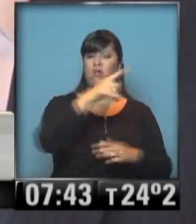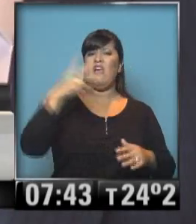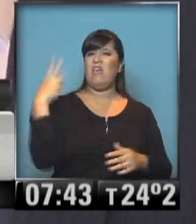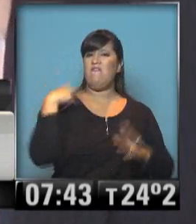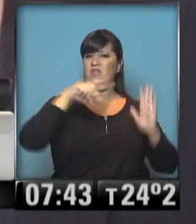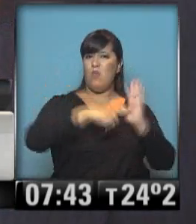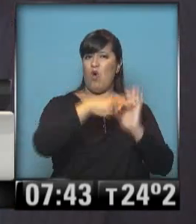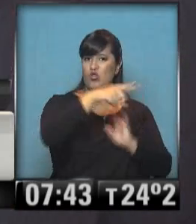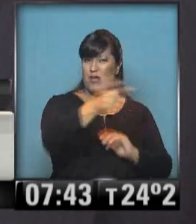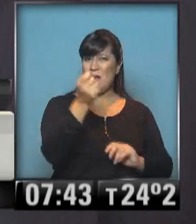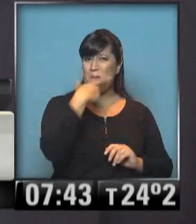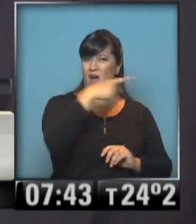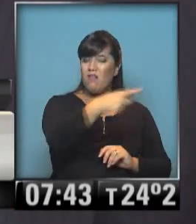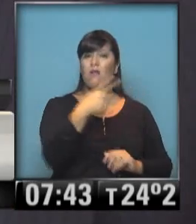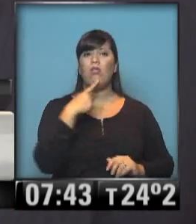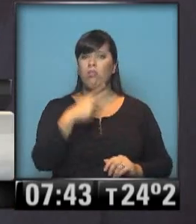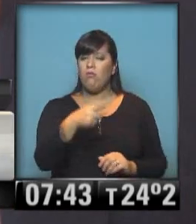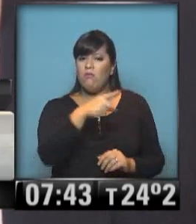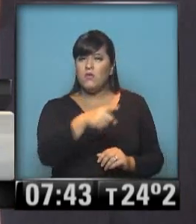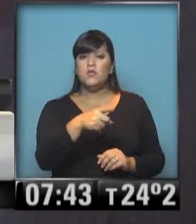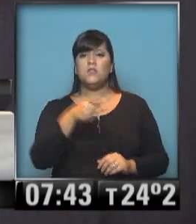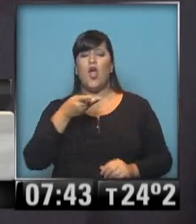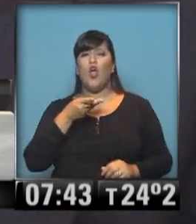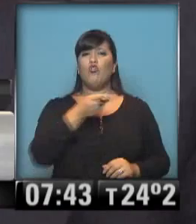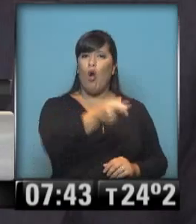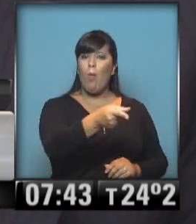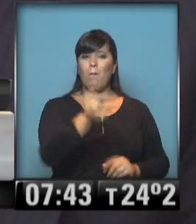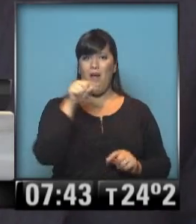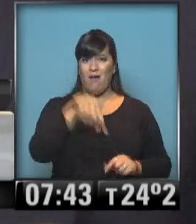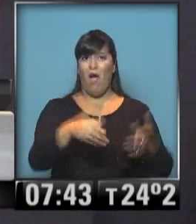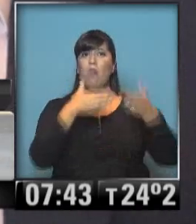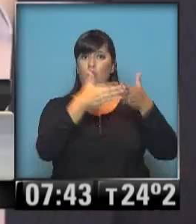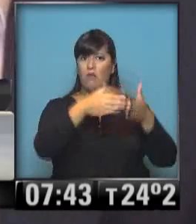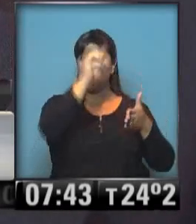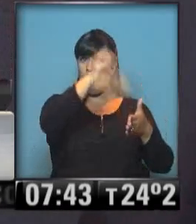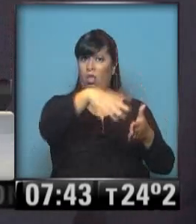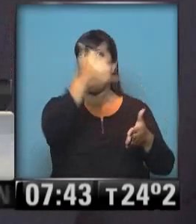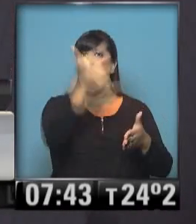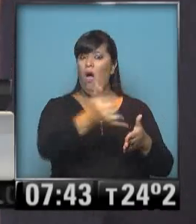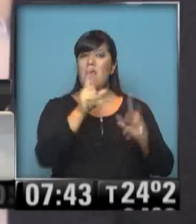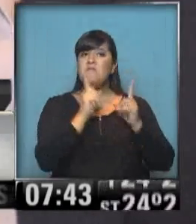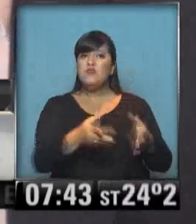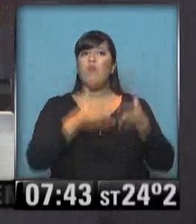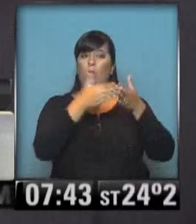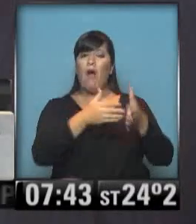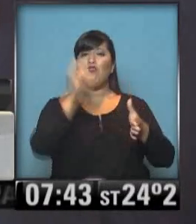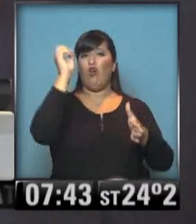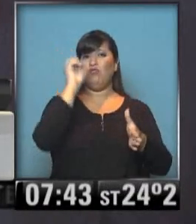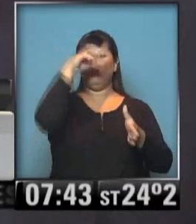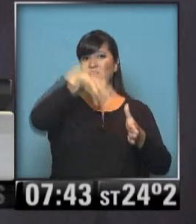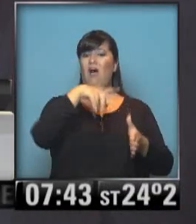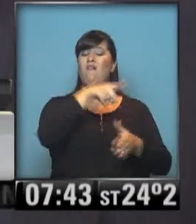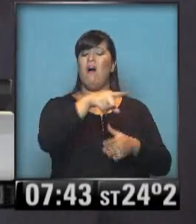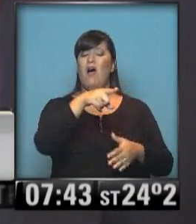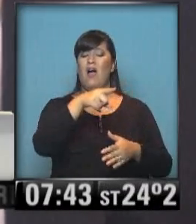Aires que que ha comprado adquirido material rodante que está en el puerto de Buenos Aires que ha sido trasladado en el mismo barco que llegaron los trenes 0 km compró el